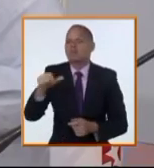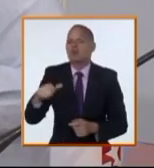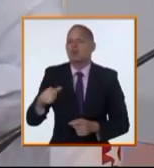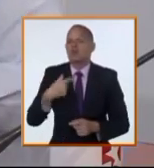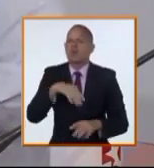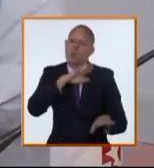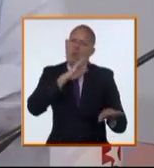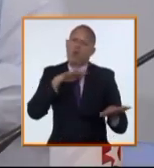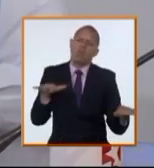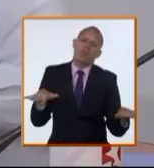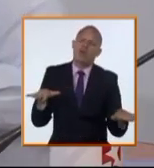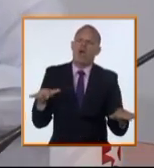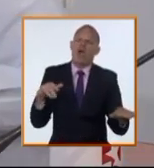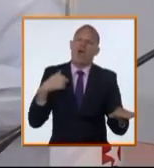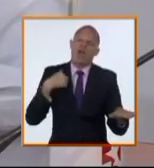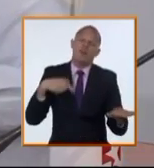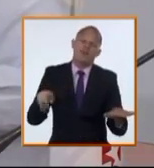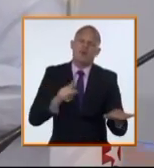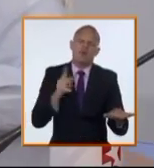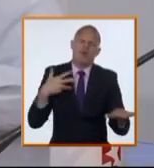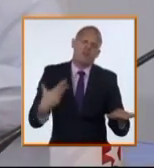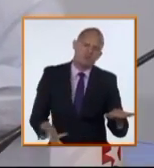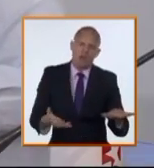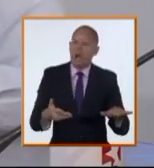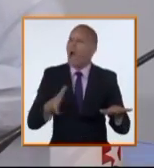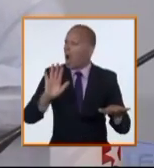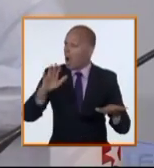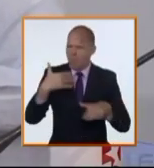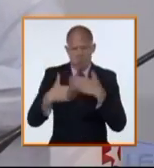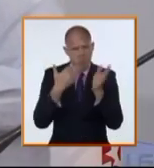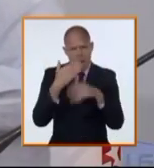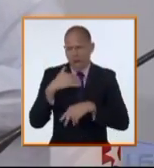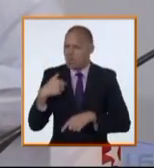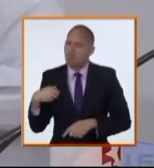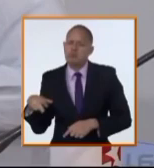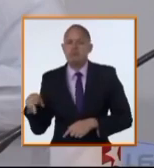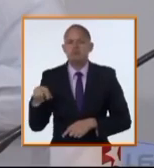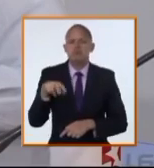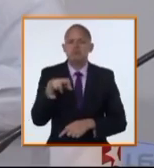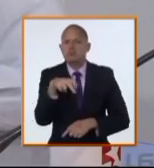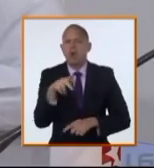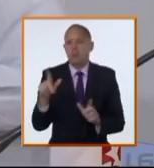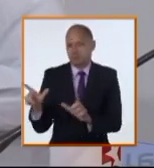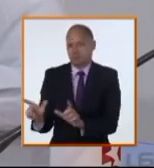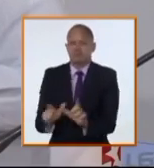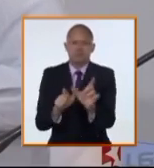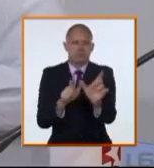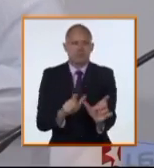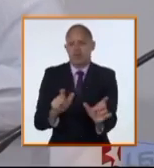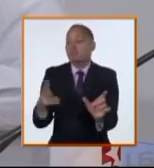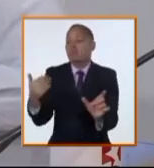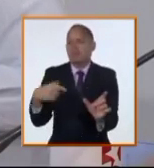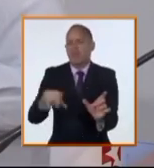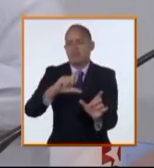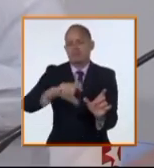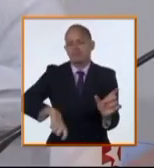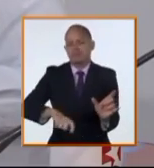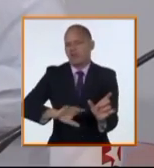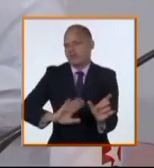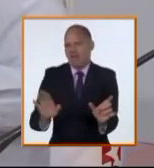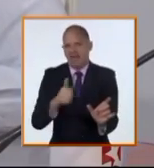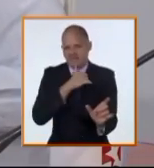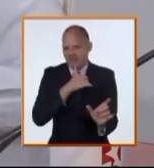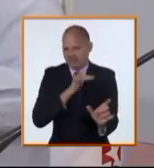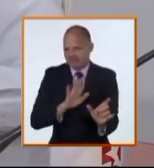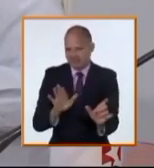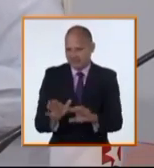venta porque los vendedores los representantes las odesas realmente se están moviendo con estos medios de cobro y pueden promocionar vender